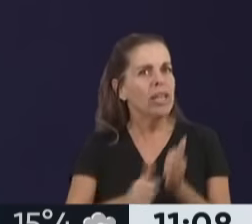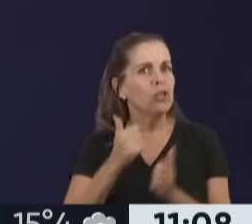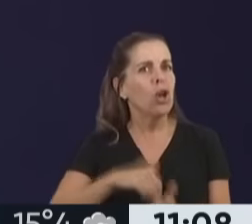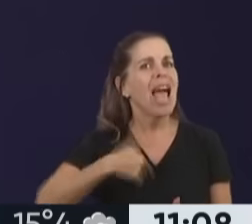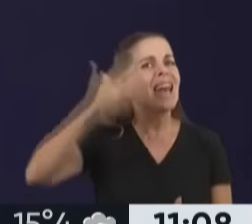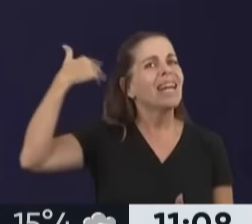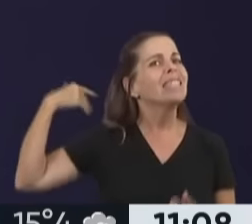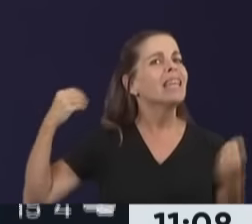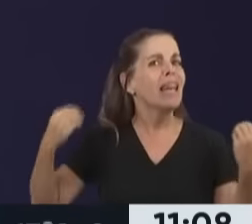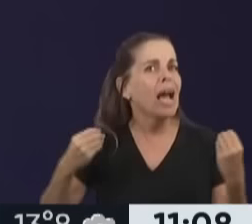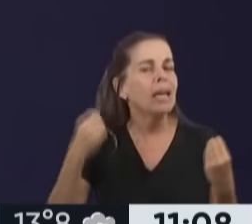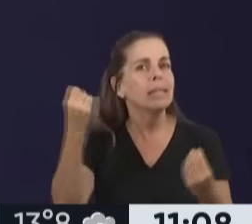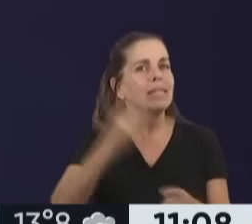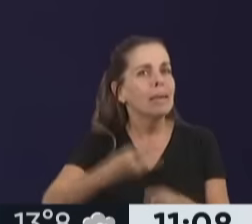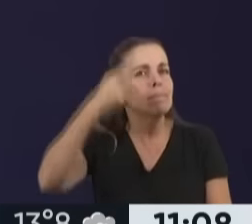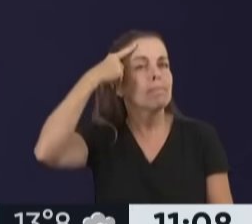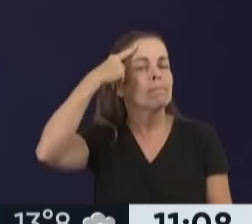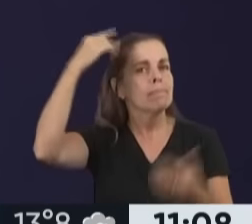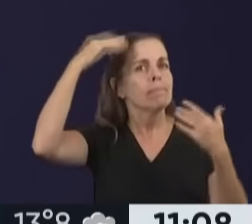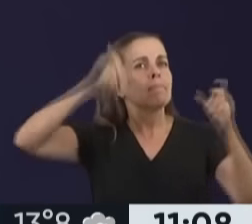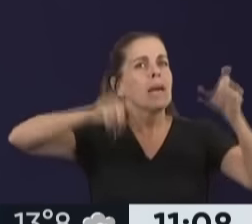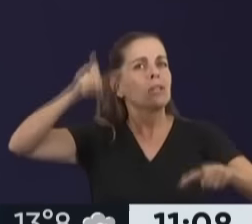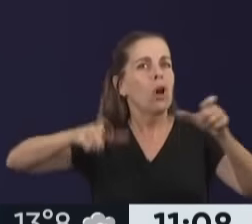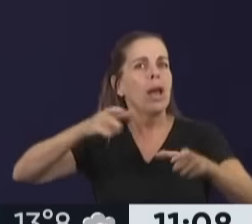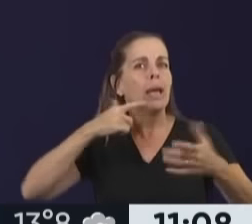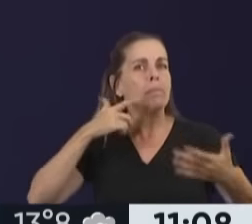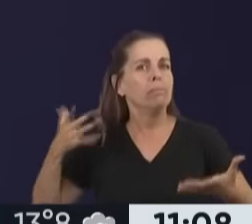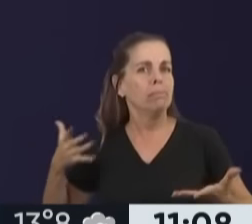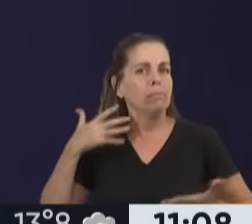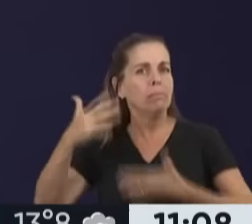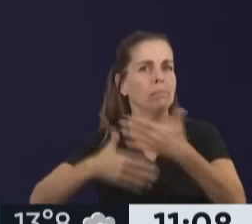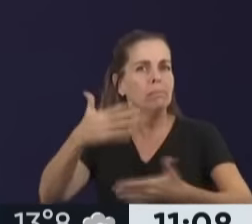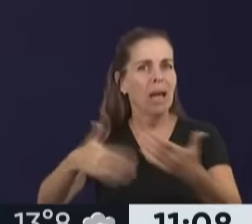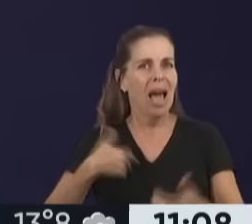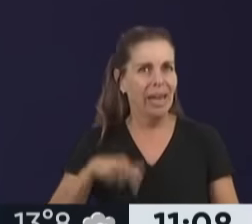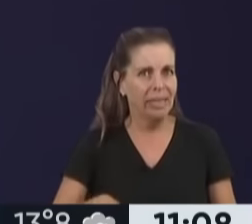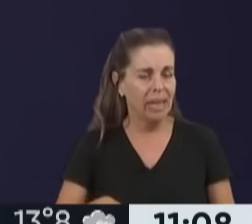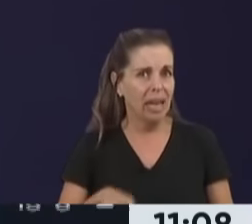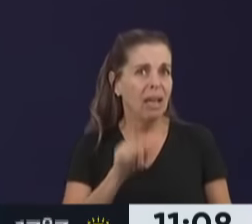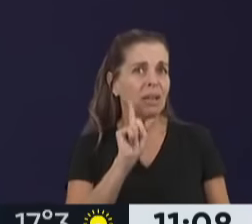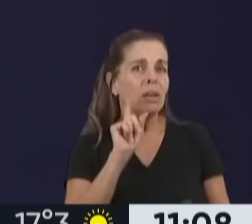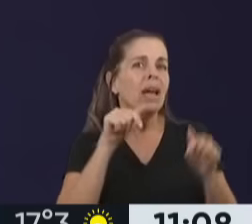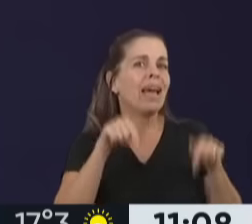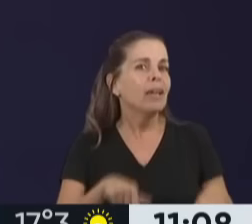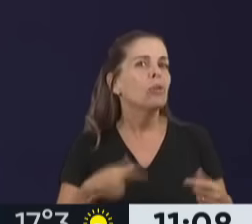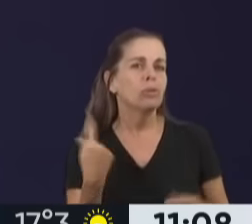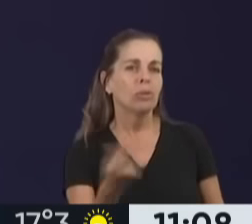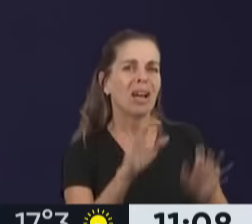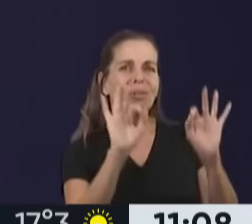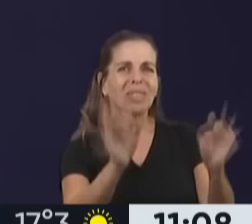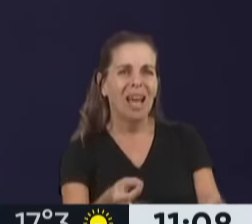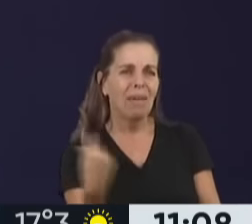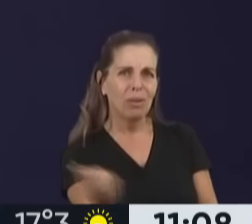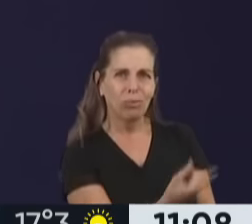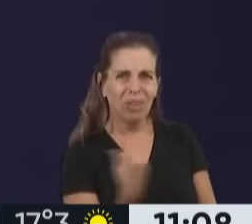sacar la Argentina adelante por esto esto En referencia a lo que ustedes ya tomaron conocimiento desde ayer